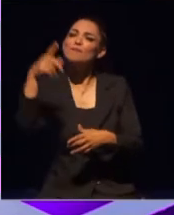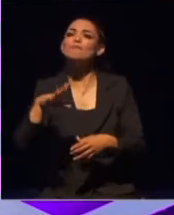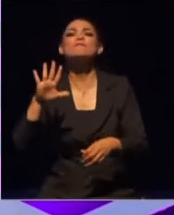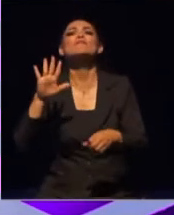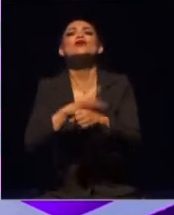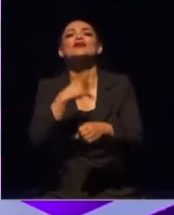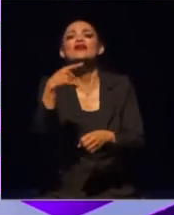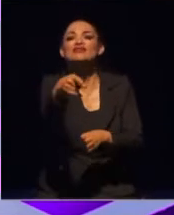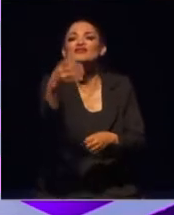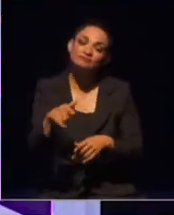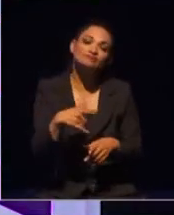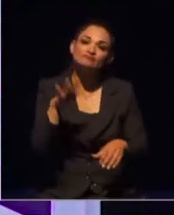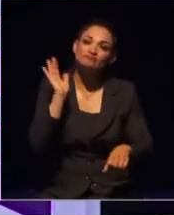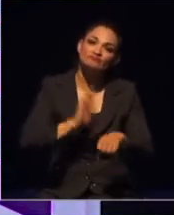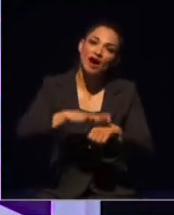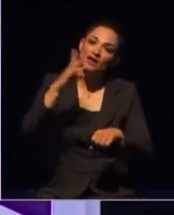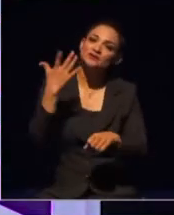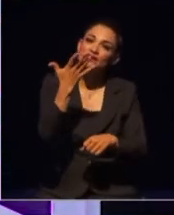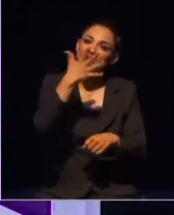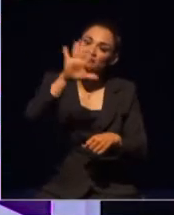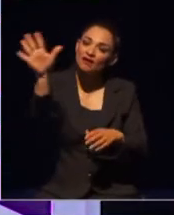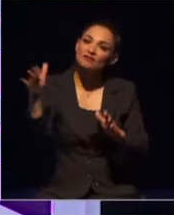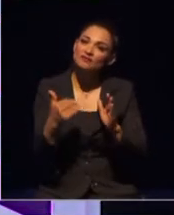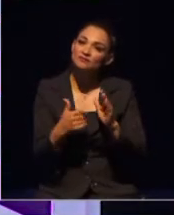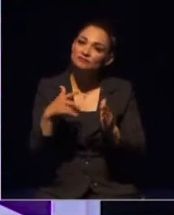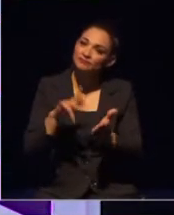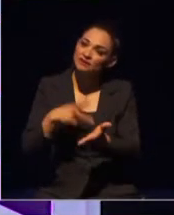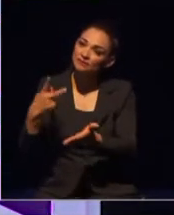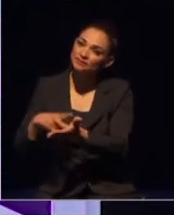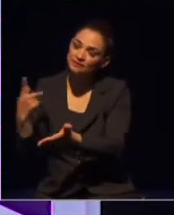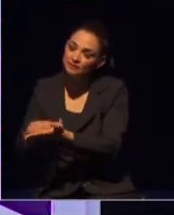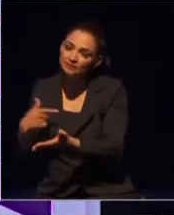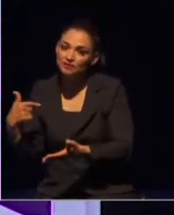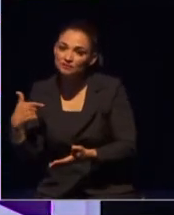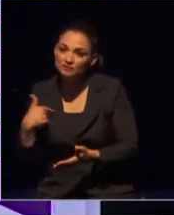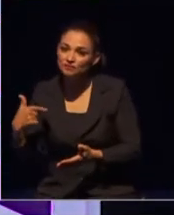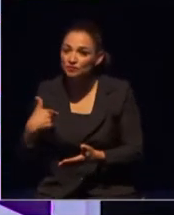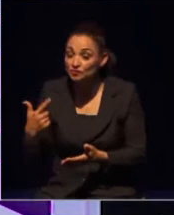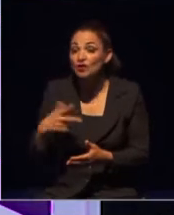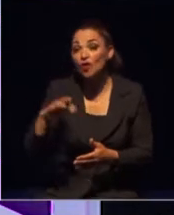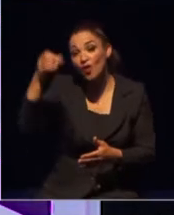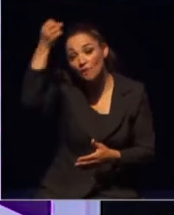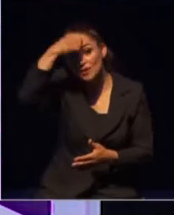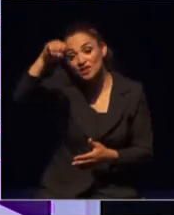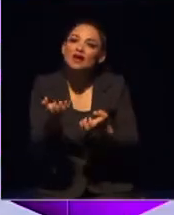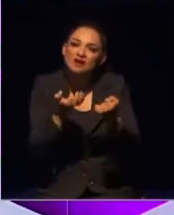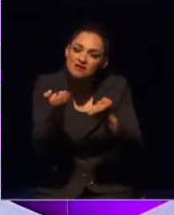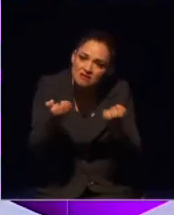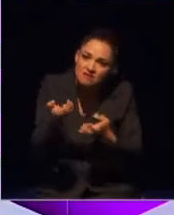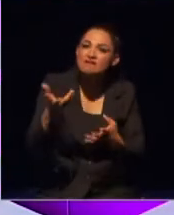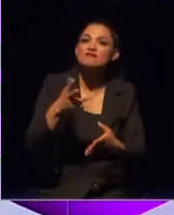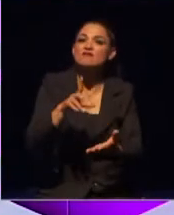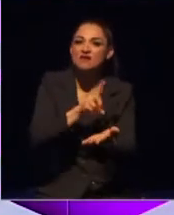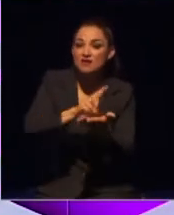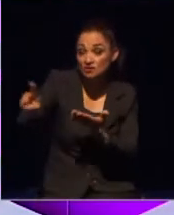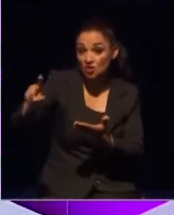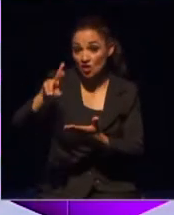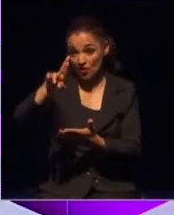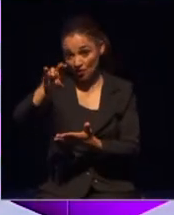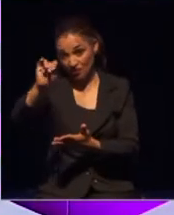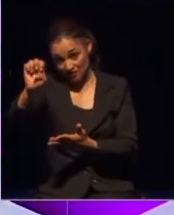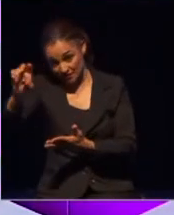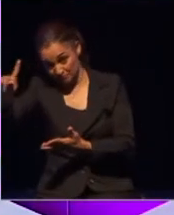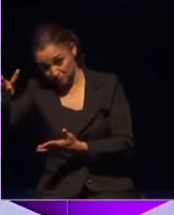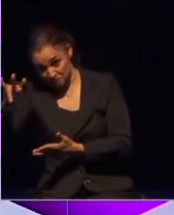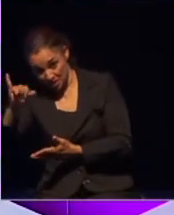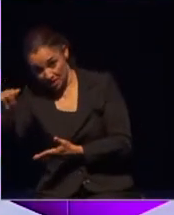después? ¿Por qué ya no diste otra? Los posicionamientos de un servidor fueron en torno a la inseguridad. Robespierre, te recuerdo